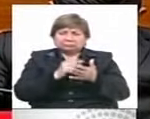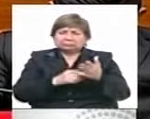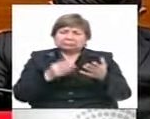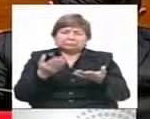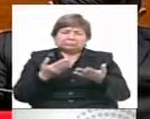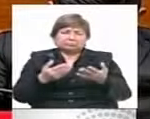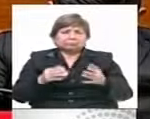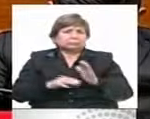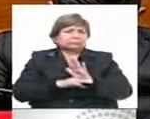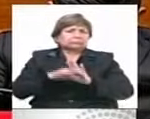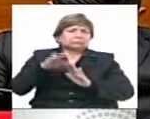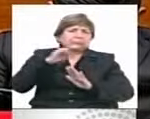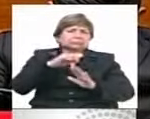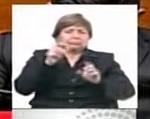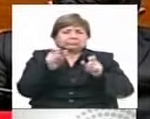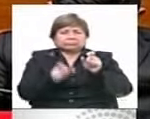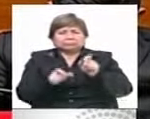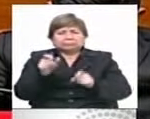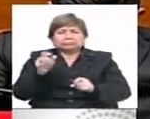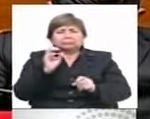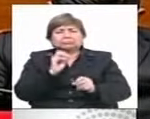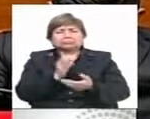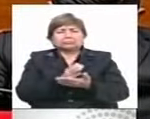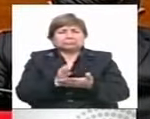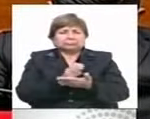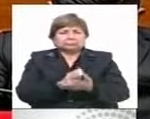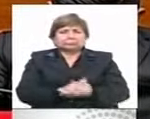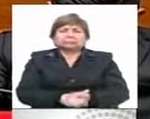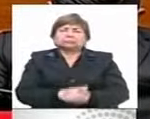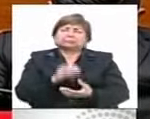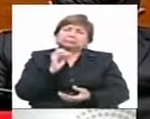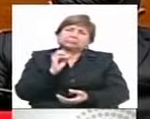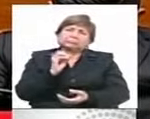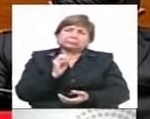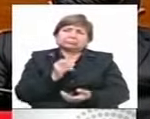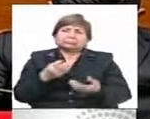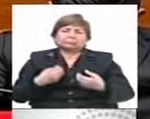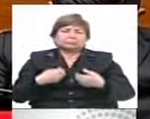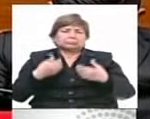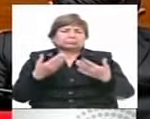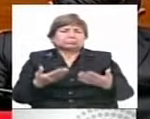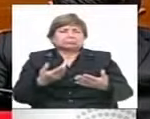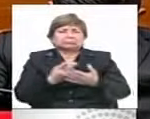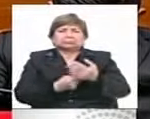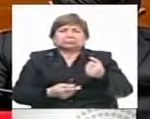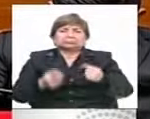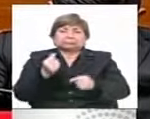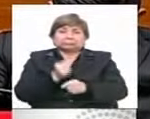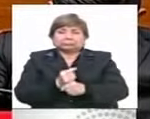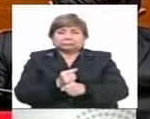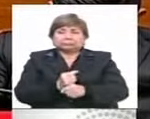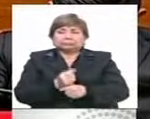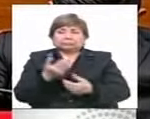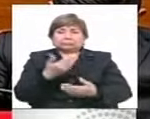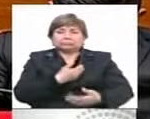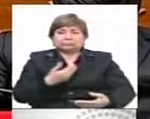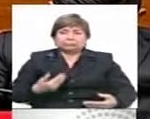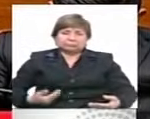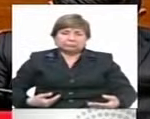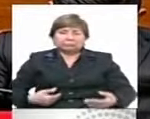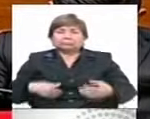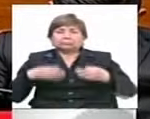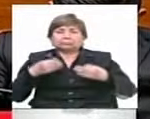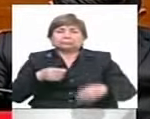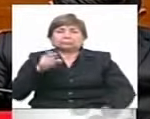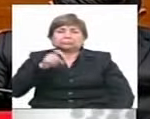motivos subalternos, ya sea personales o partidarios, o de otorgar la confianza y dar al gobierno la oportunidad